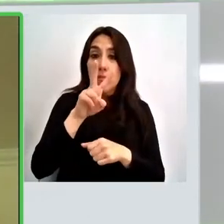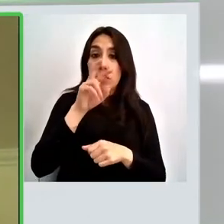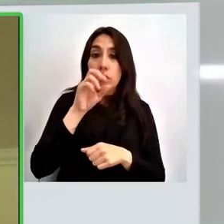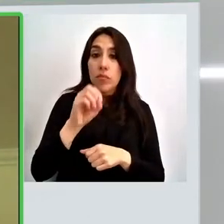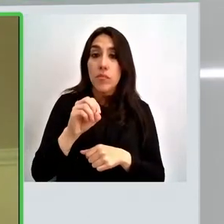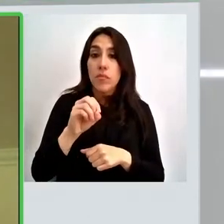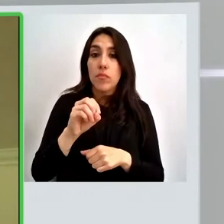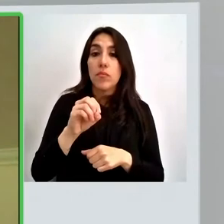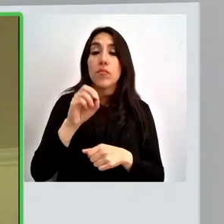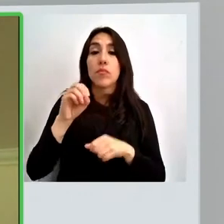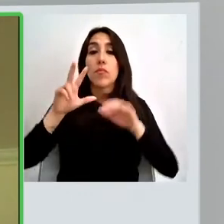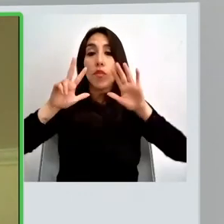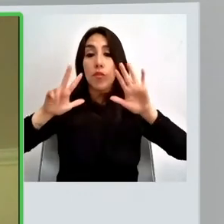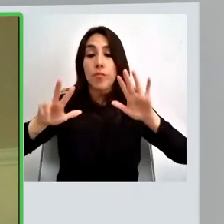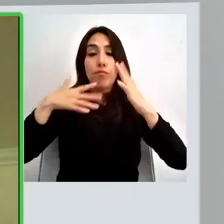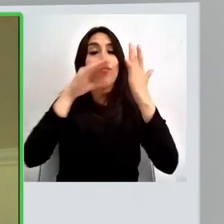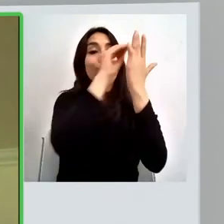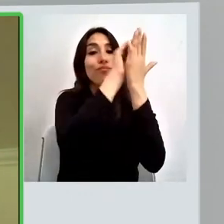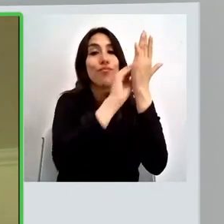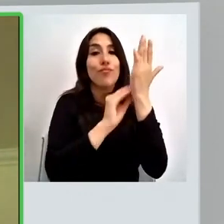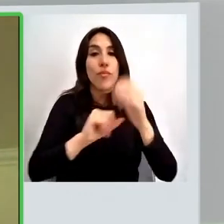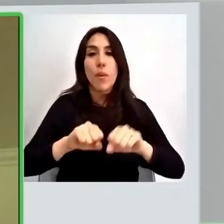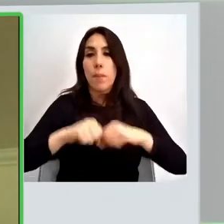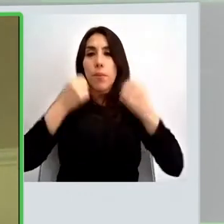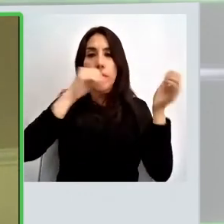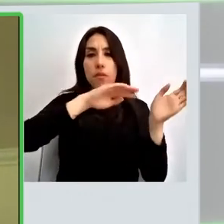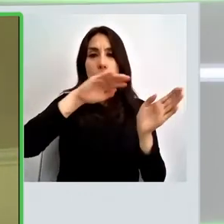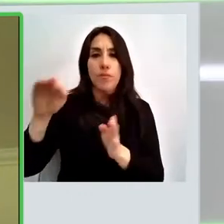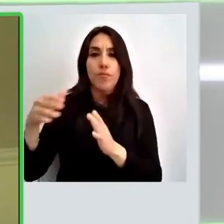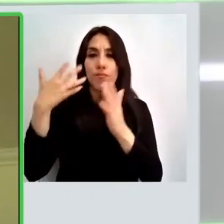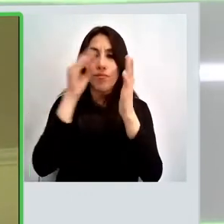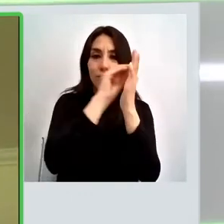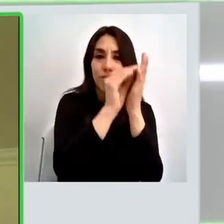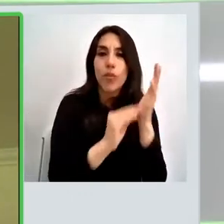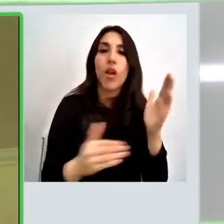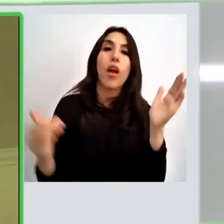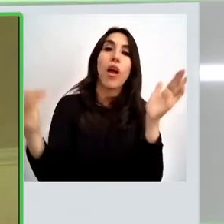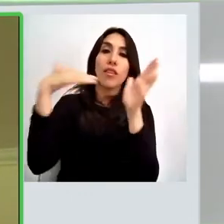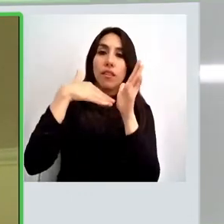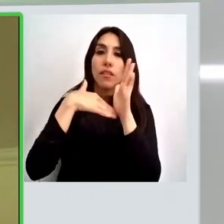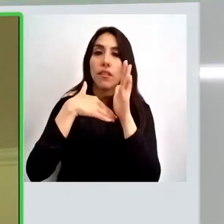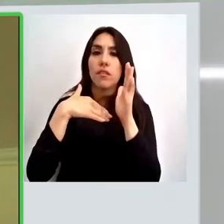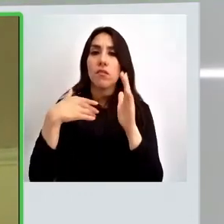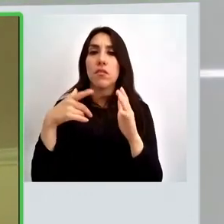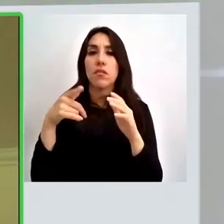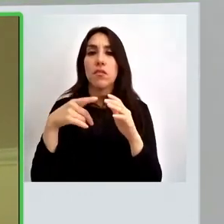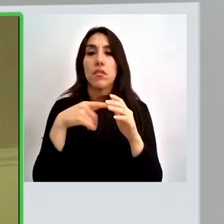pudieran implementarla de manera correcta así que van a ver tropiezos